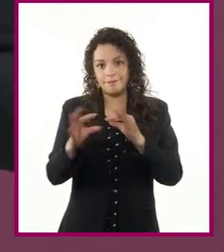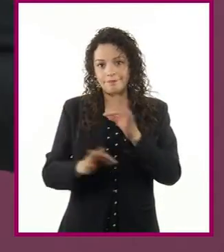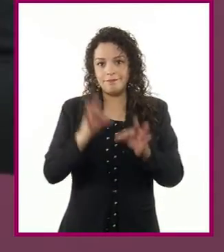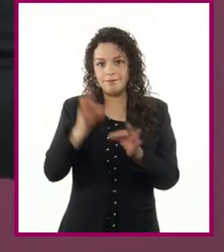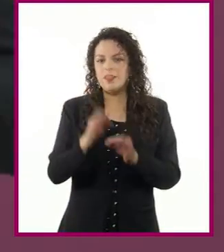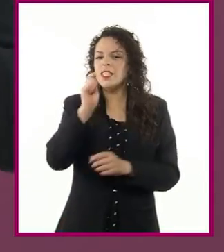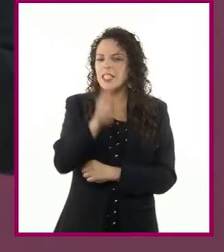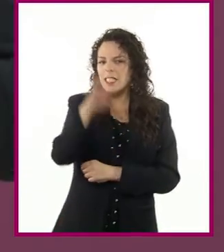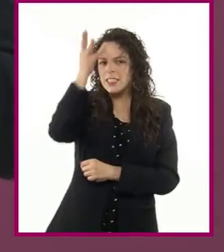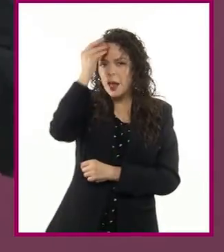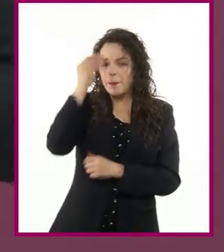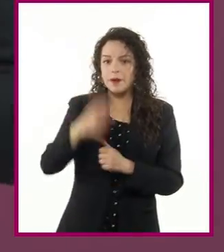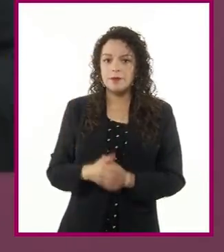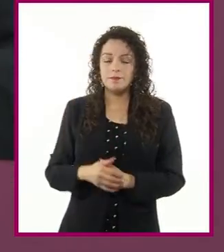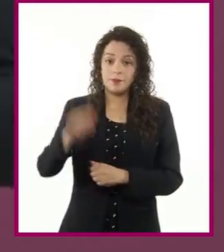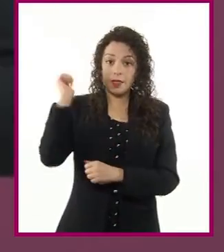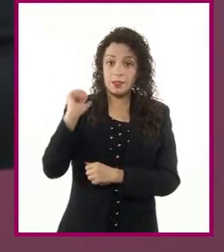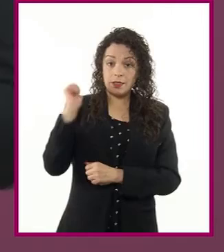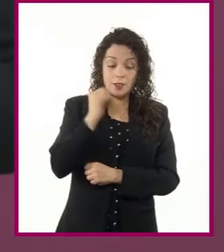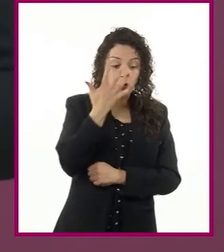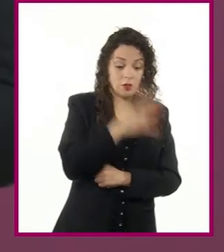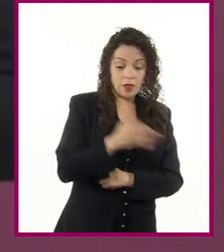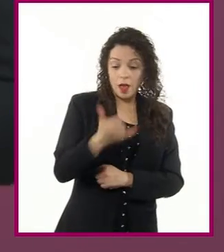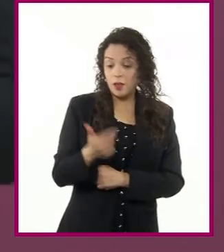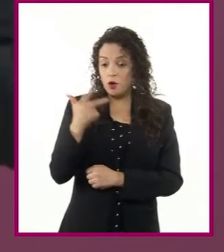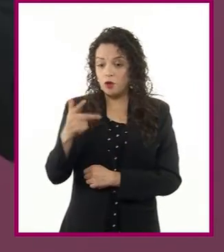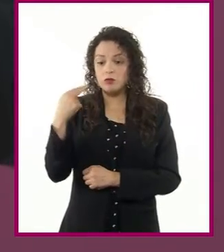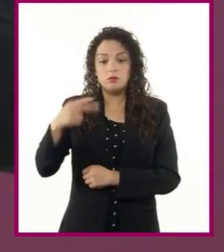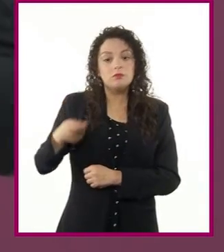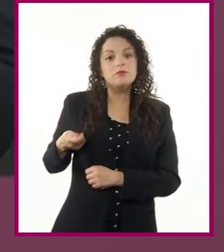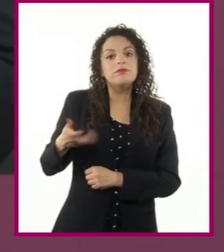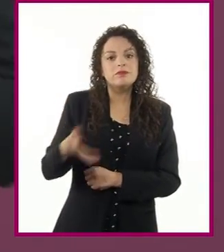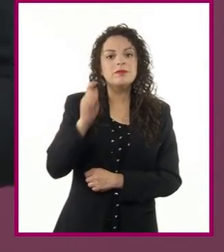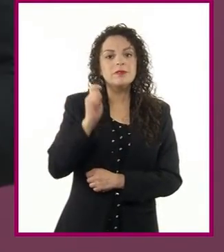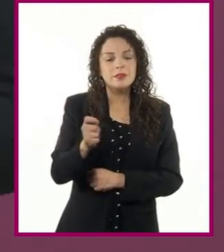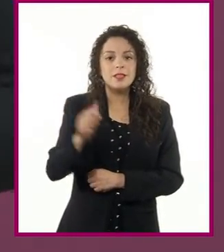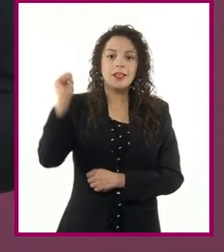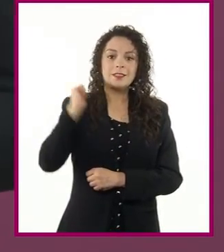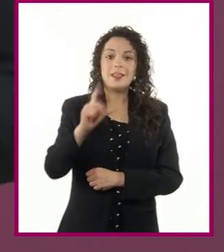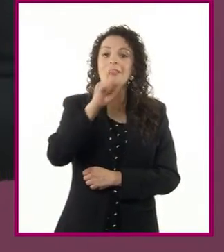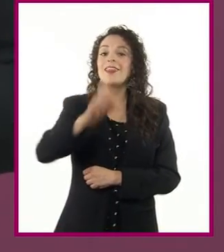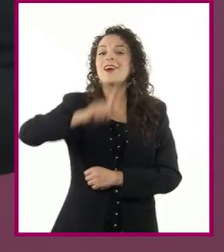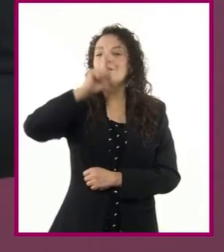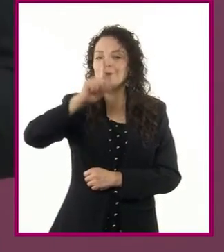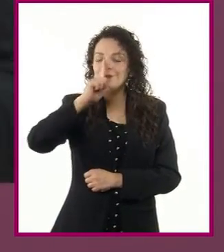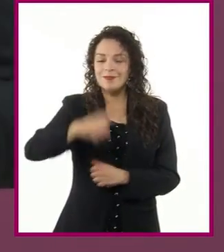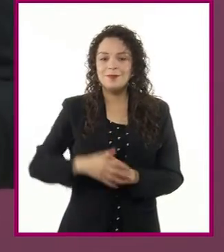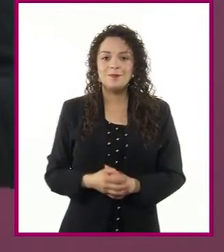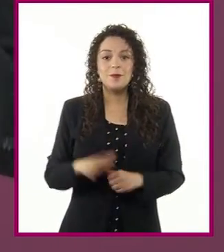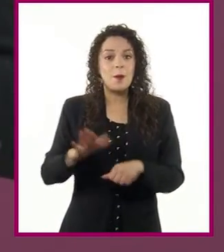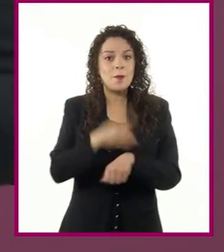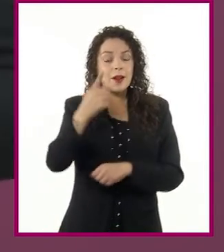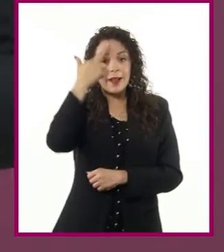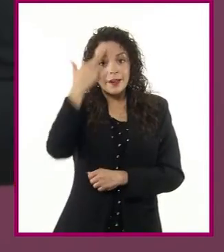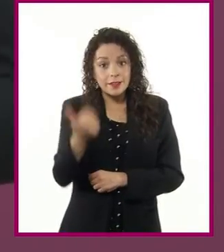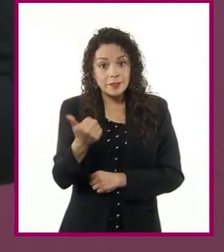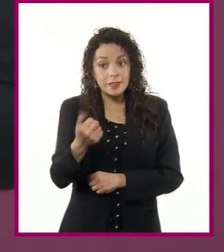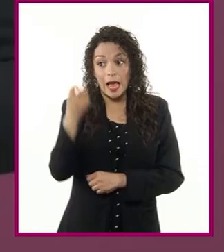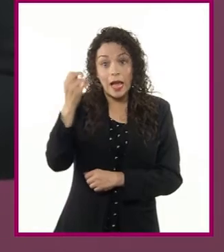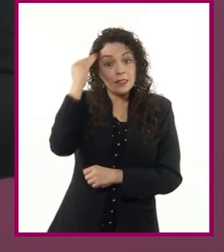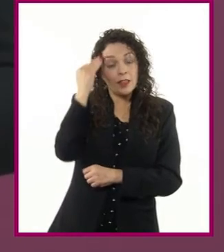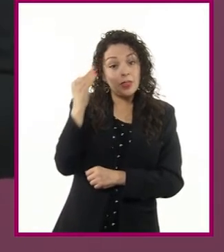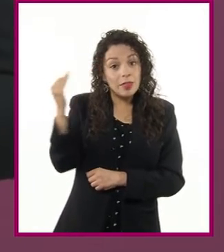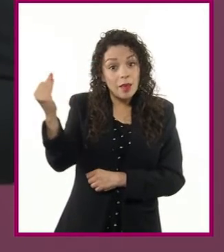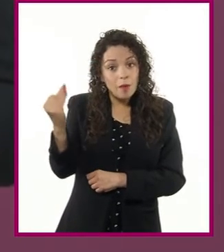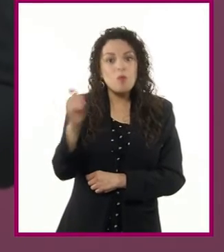aprendimos que al siglo X y VIII se le conoce como el siglo de las luces, debido a que, en esa